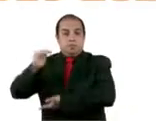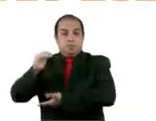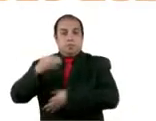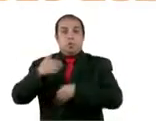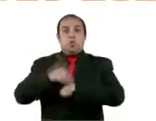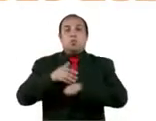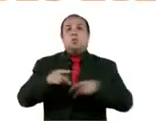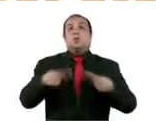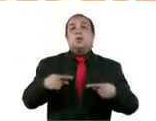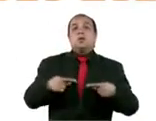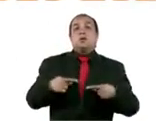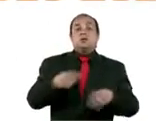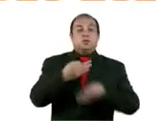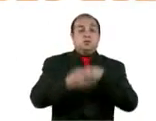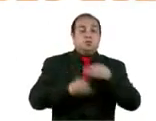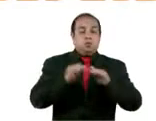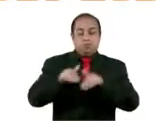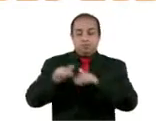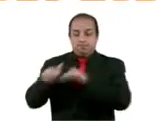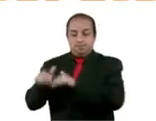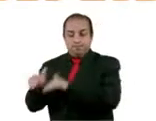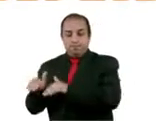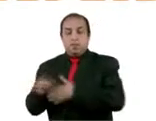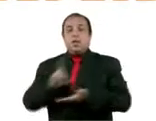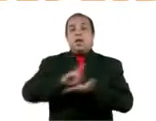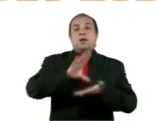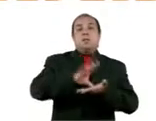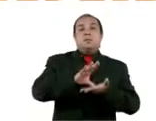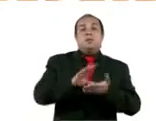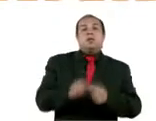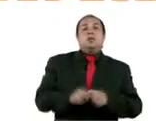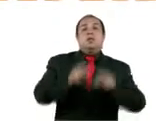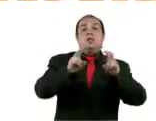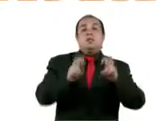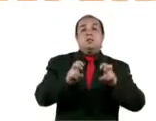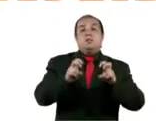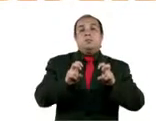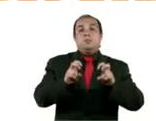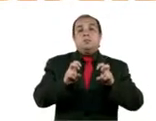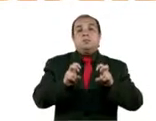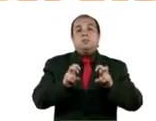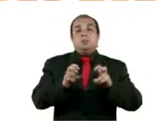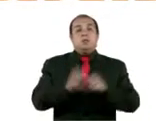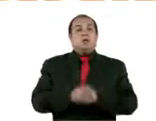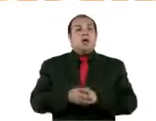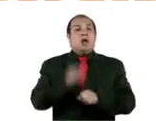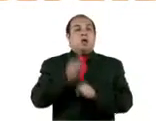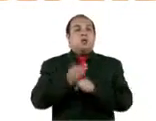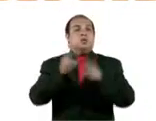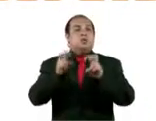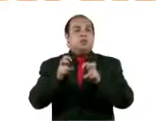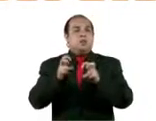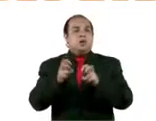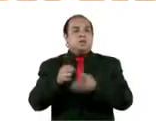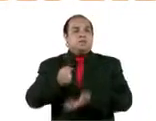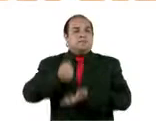¿no? Y en el caso de discapacidad, explico que el planteamiento es un asunto de recursos, que